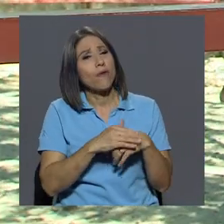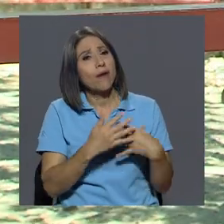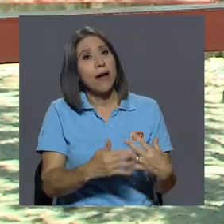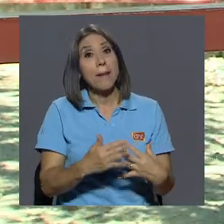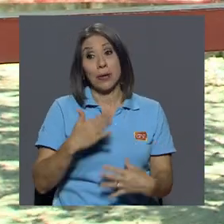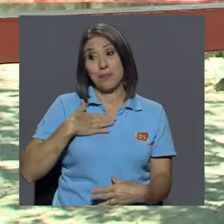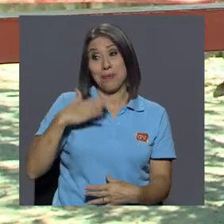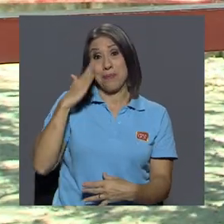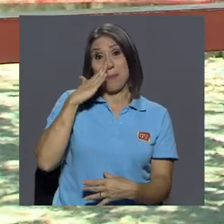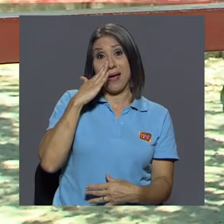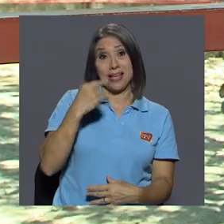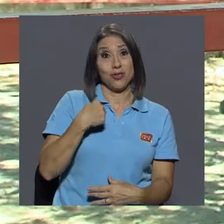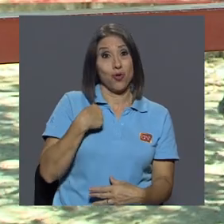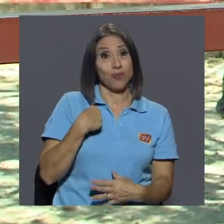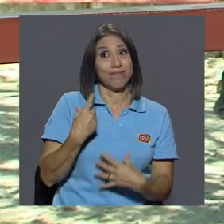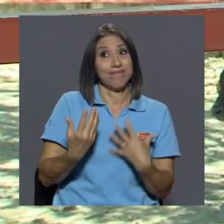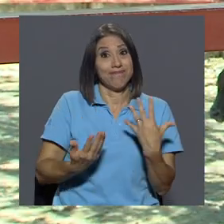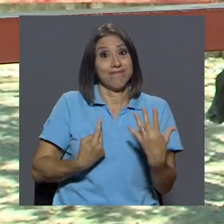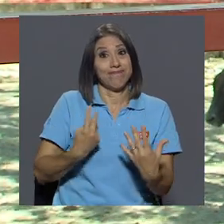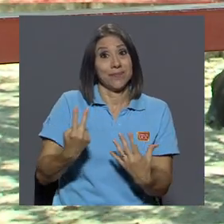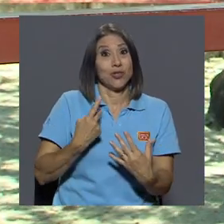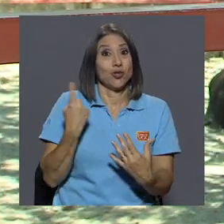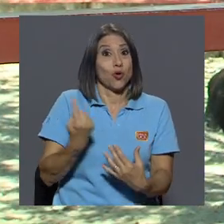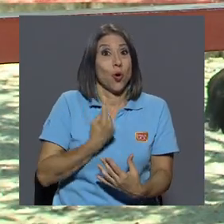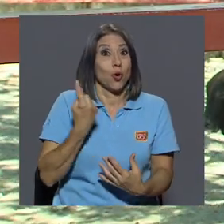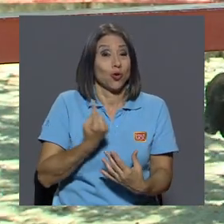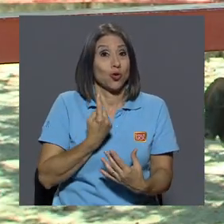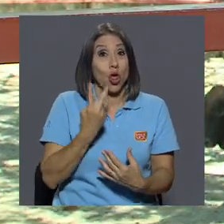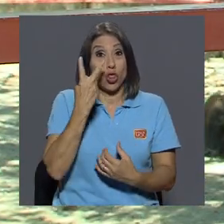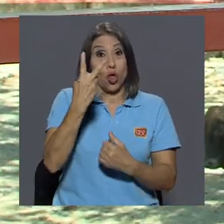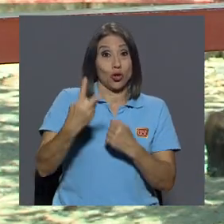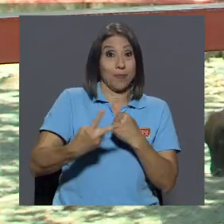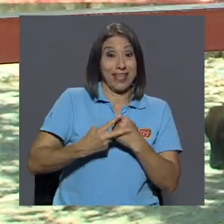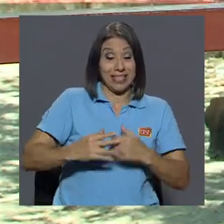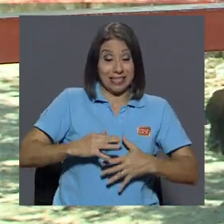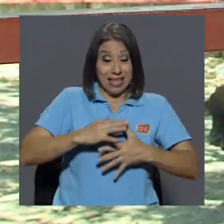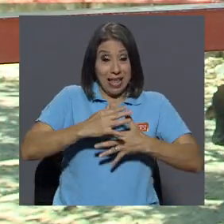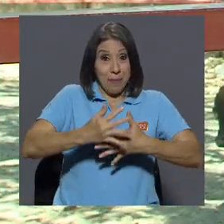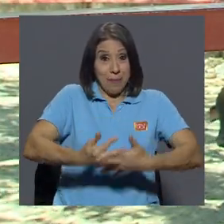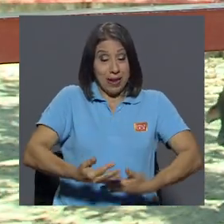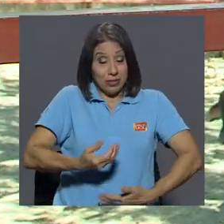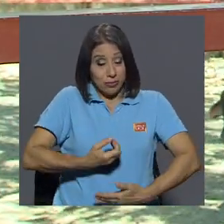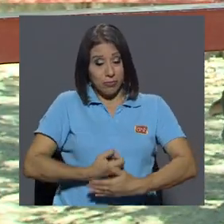y yo. Y ahí me tocó atenderla en 2 partos. Una murió,